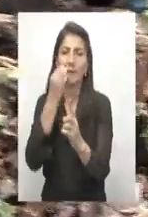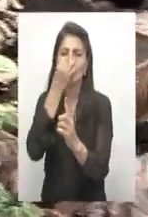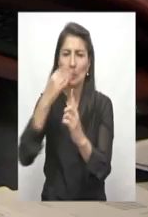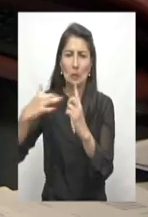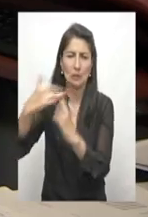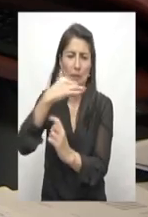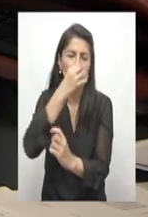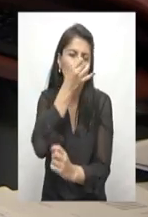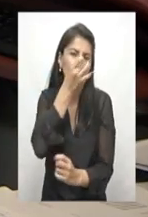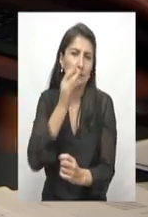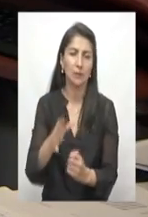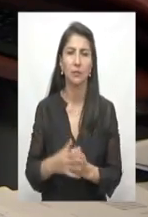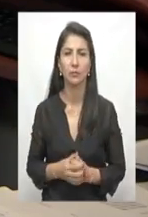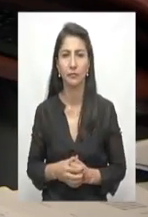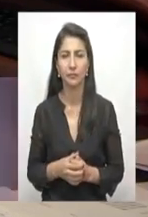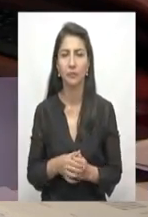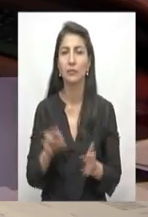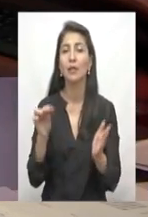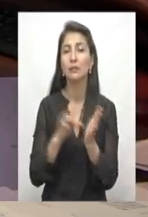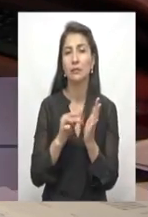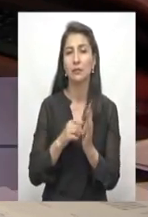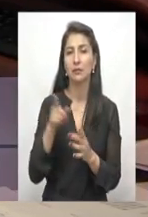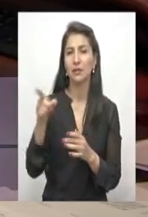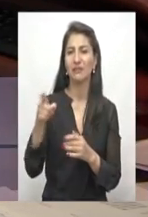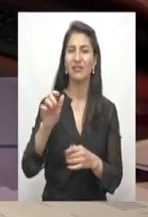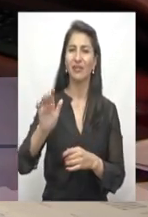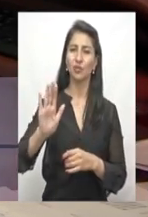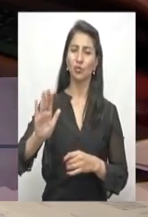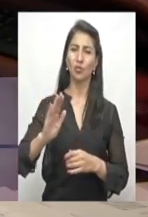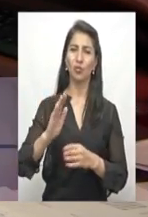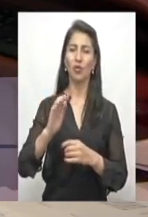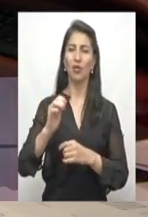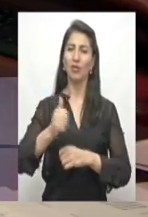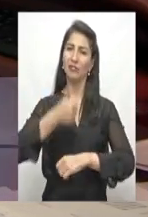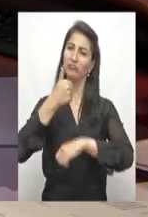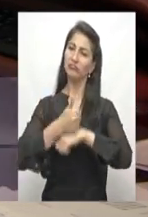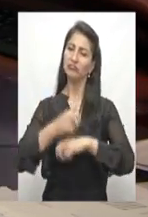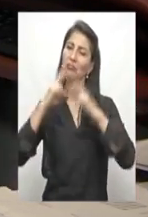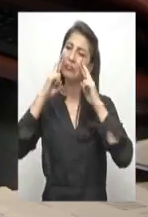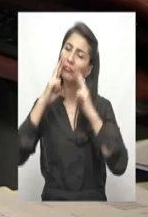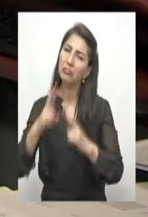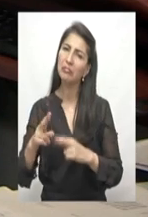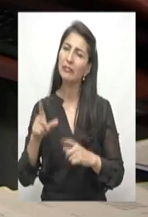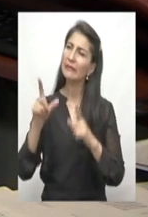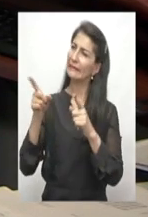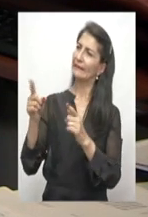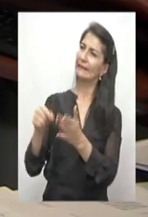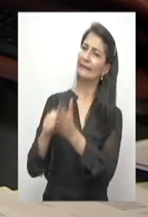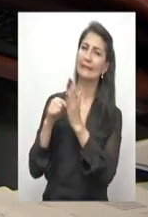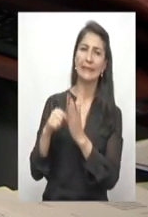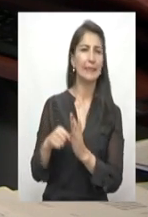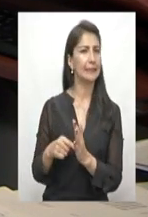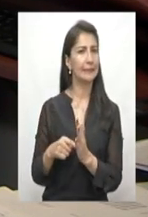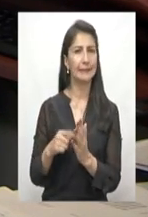contaminación. Existe una actitud por parte de la autoridad coralina que no es menos